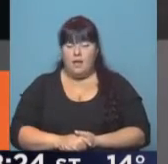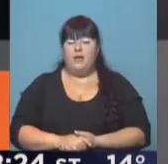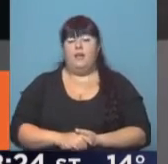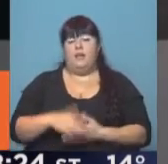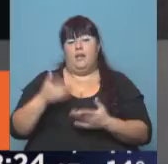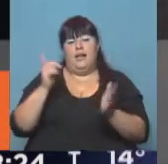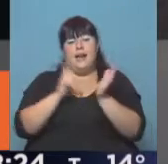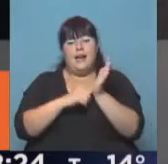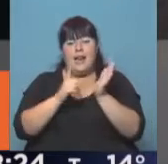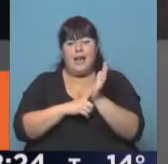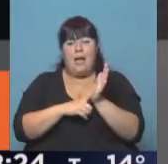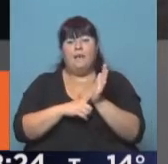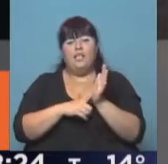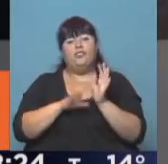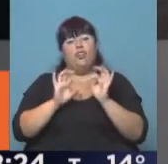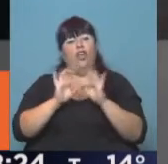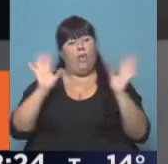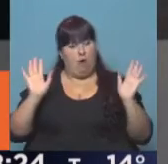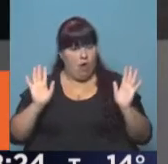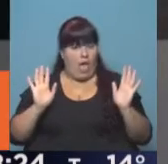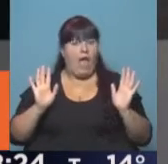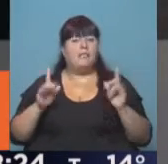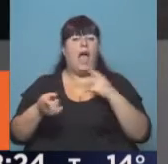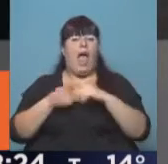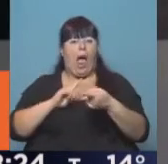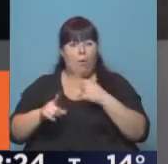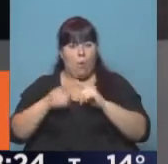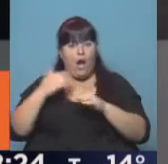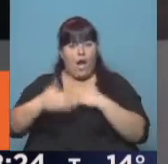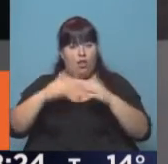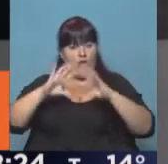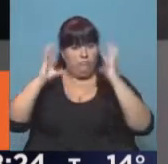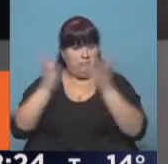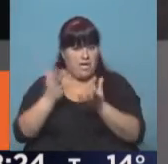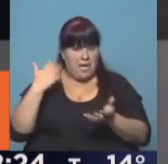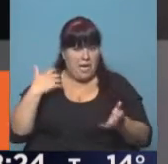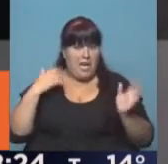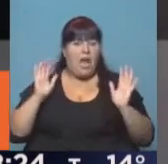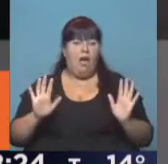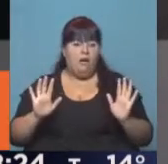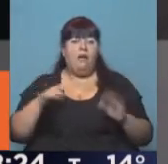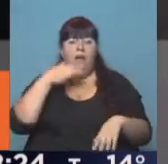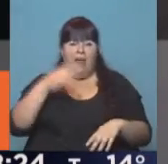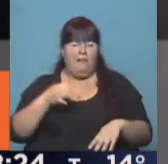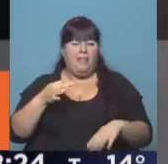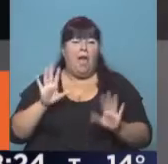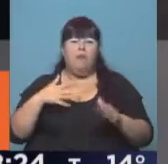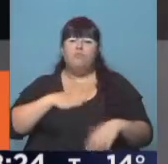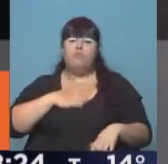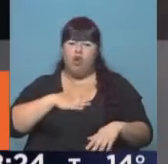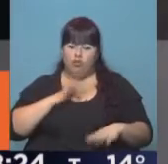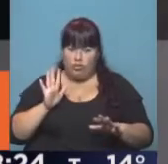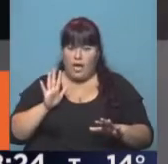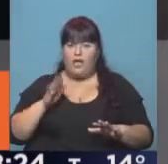el reglamento que se estableció bastante democrático hay un acuerdo programático global por lo tanto la verdad que no estamos muy